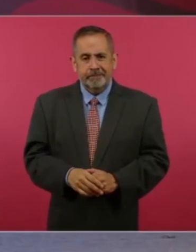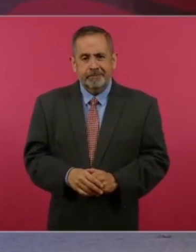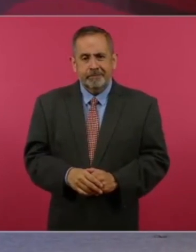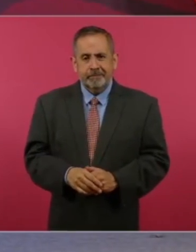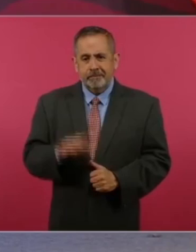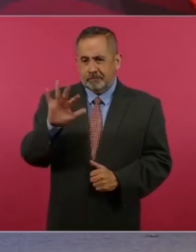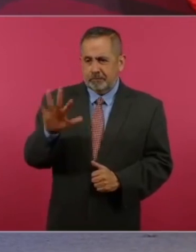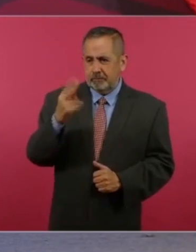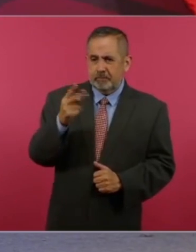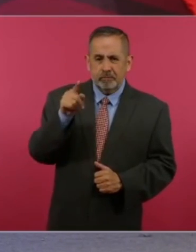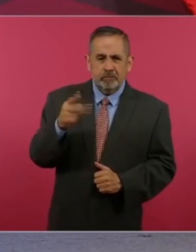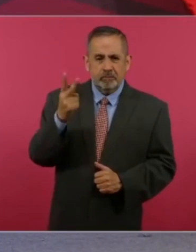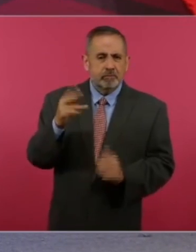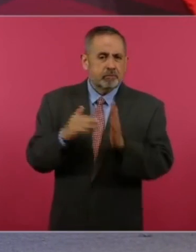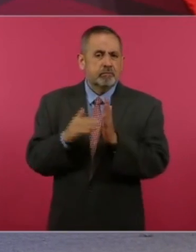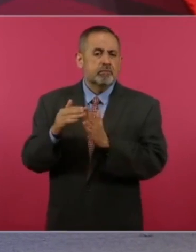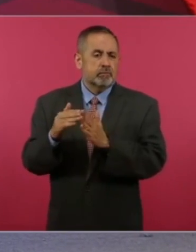52.2 millones